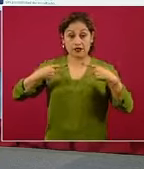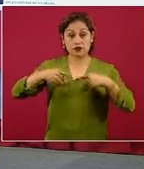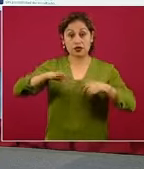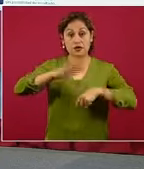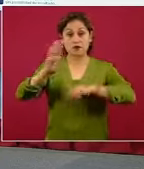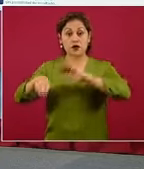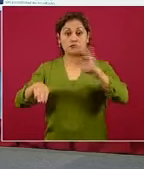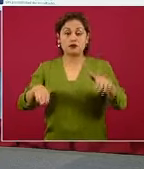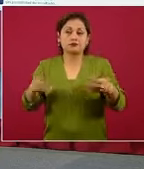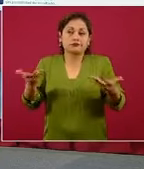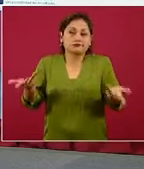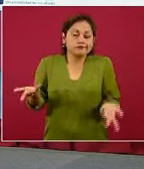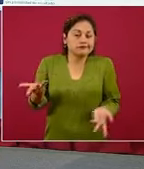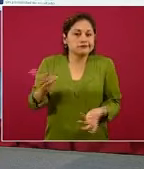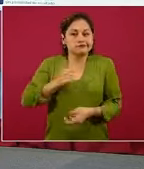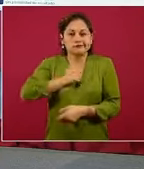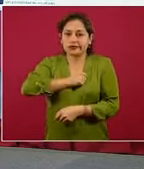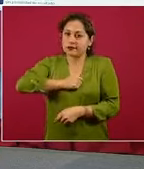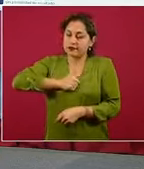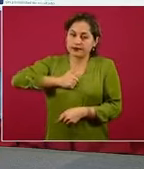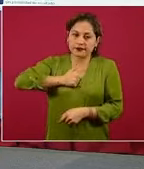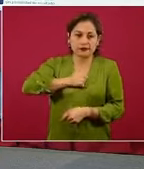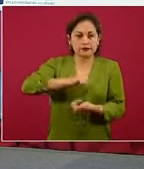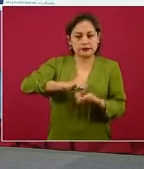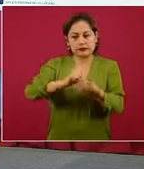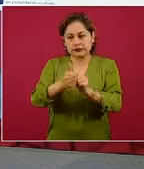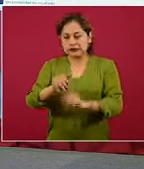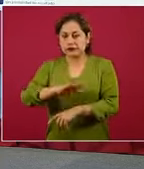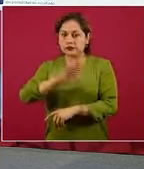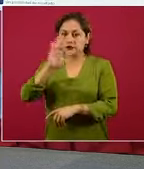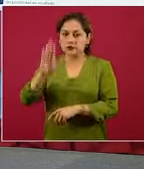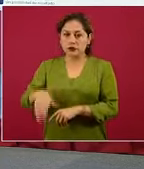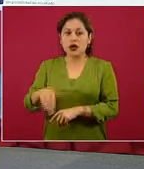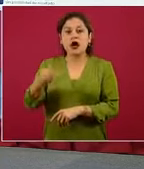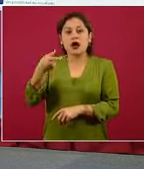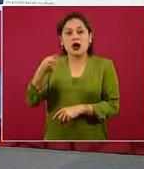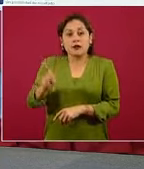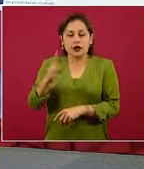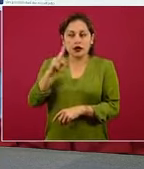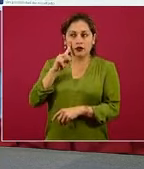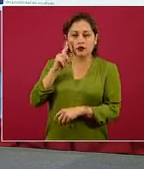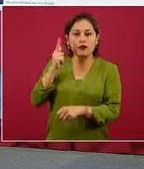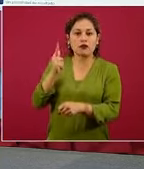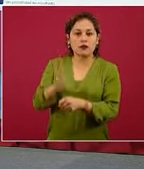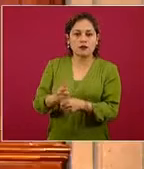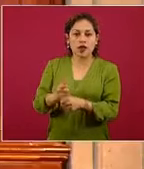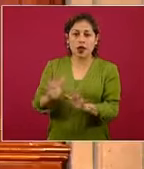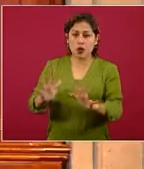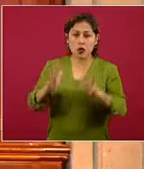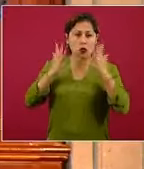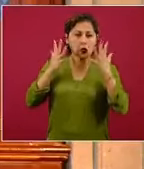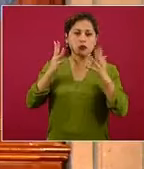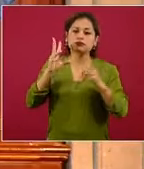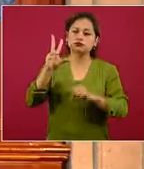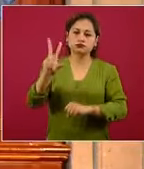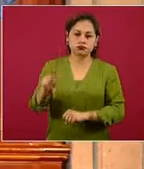ocurrieran. Felizmente no están ocurriendo a una velocidad y a una magnitud